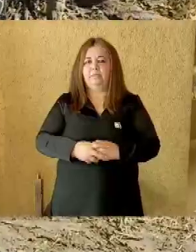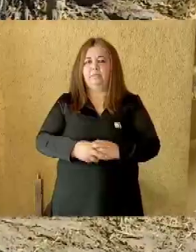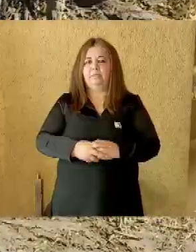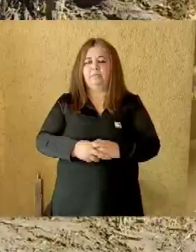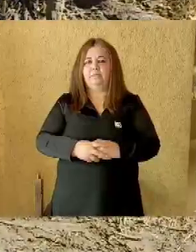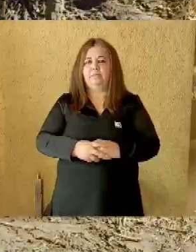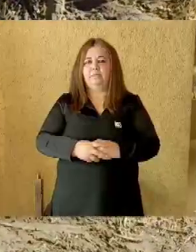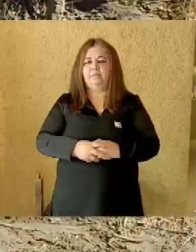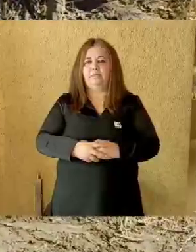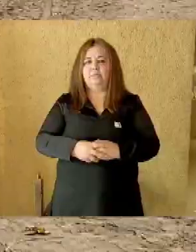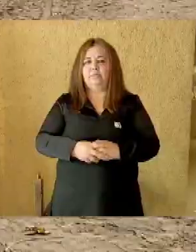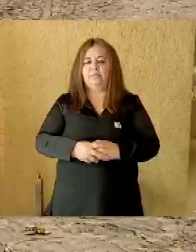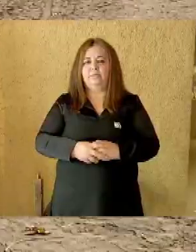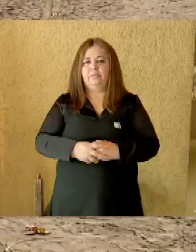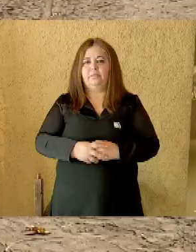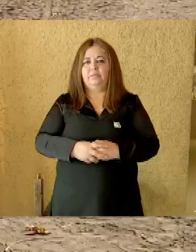hoy les canta un